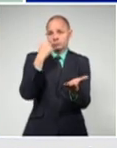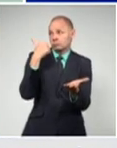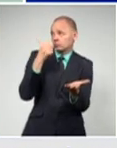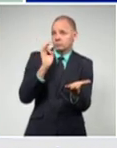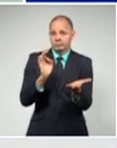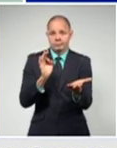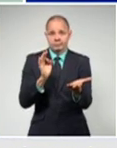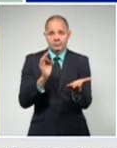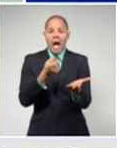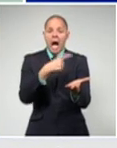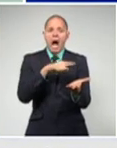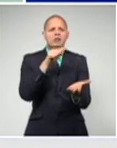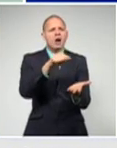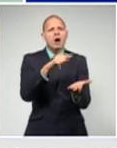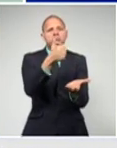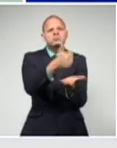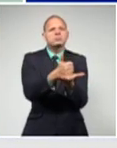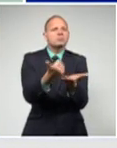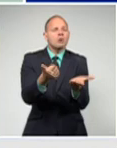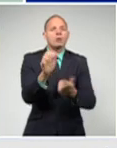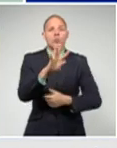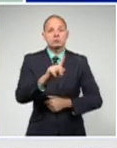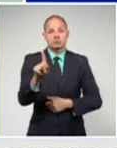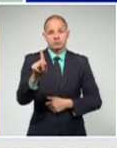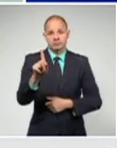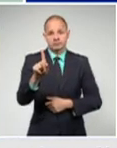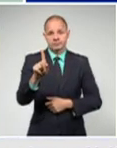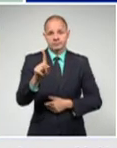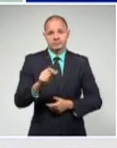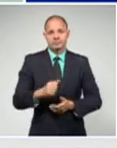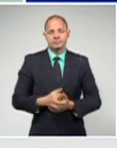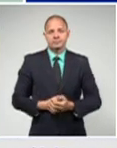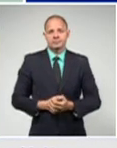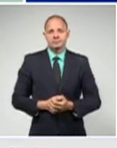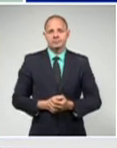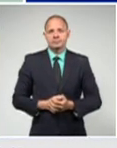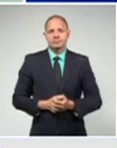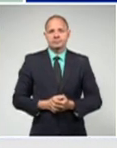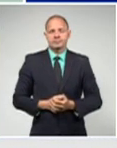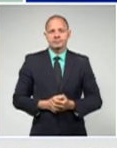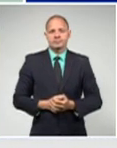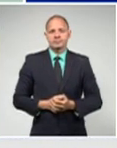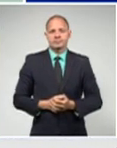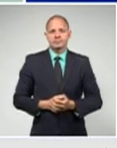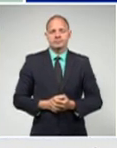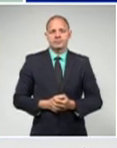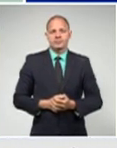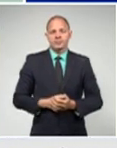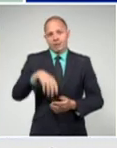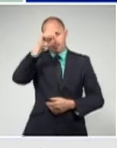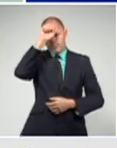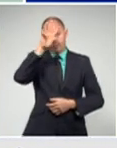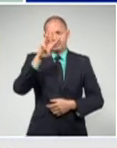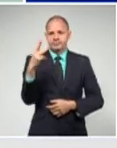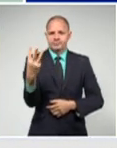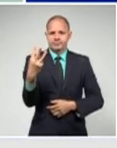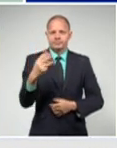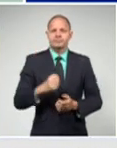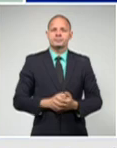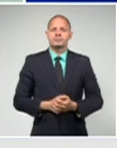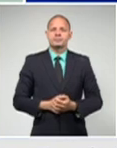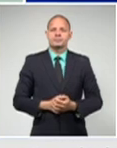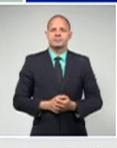se diagnosticaron 41 pacientes de Pinar del Río, 3 de Matahambre, 4